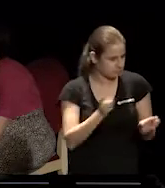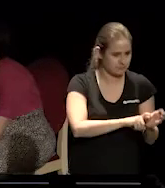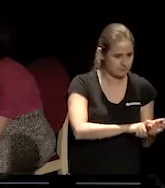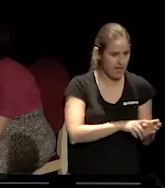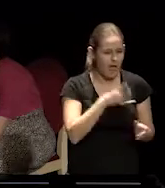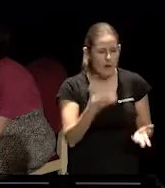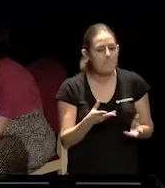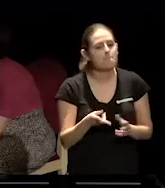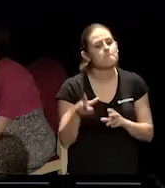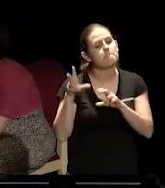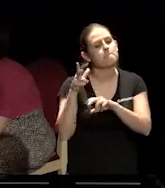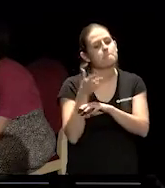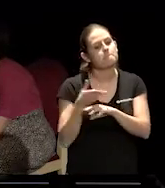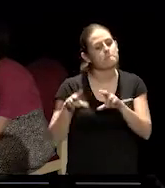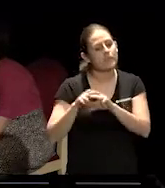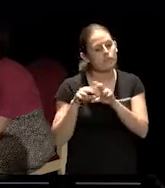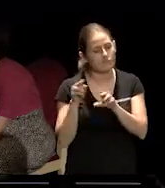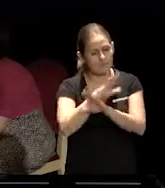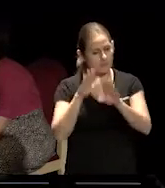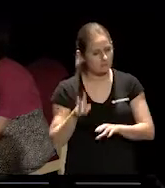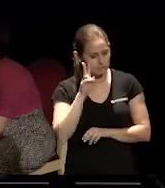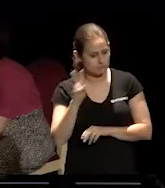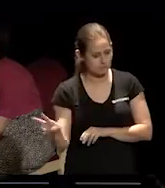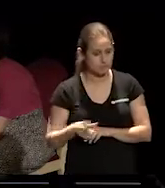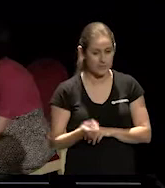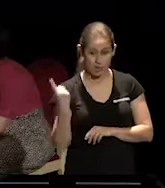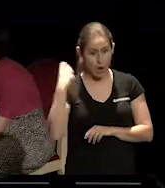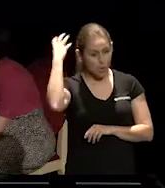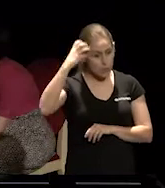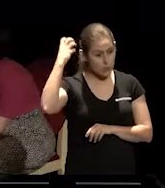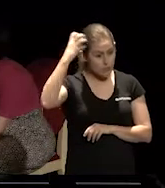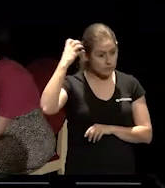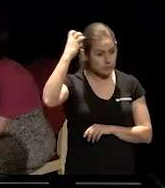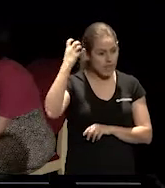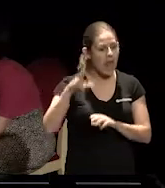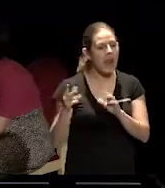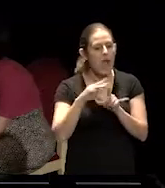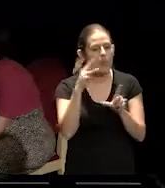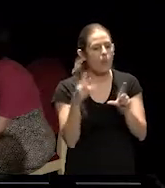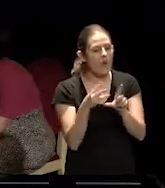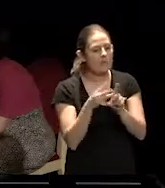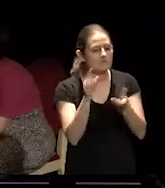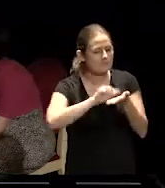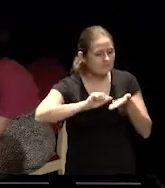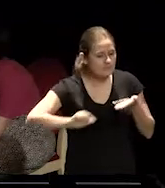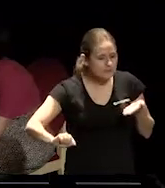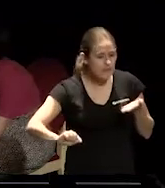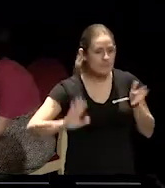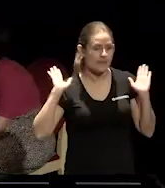final. ¿Dónde estamos? Estamos en A Coruña. La página web la puse, pero está en construcción.